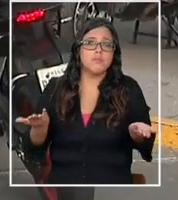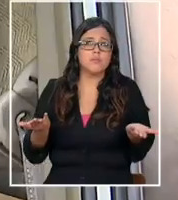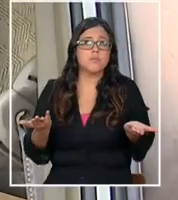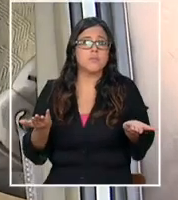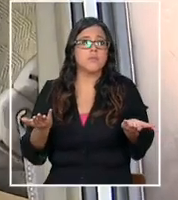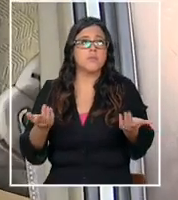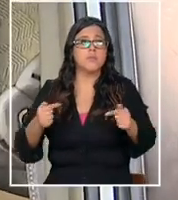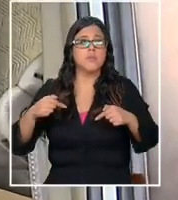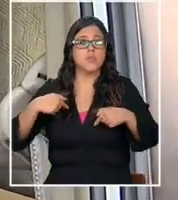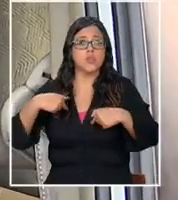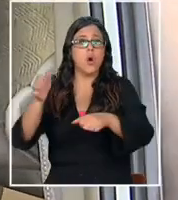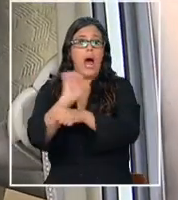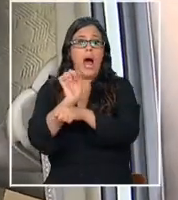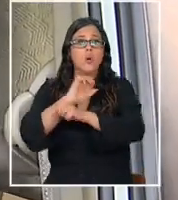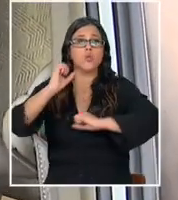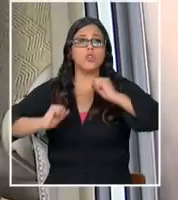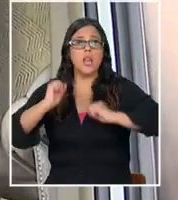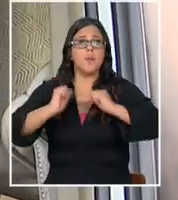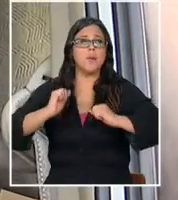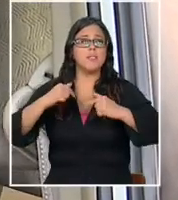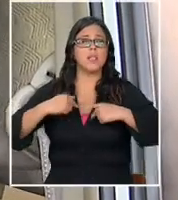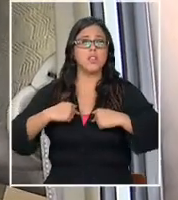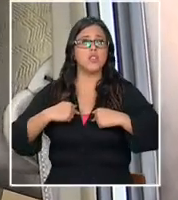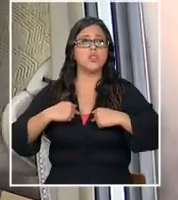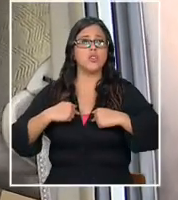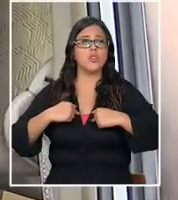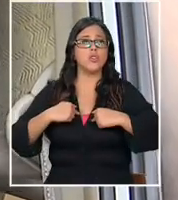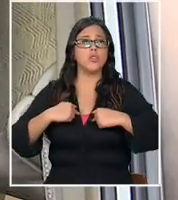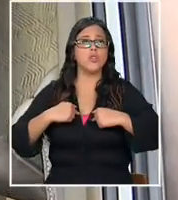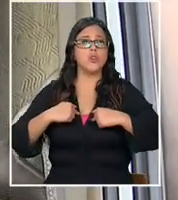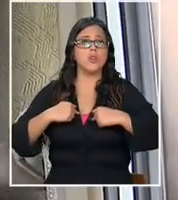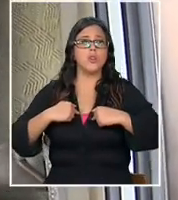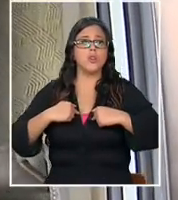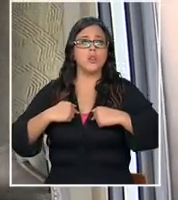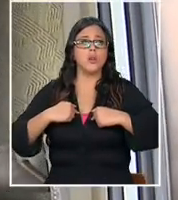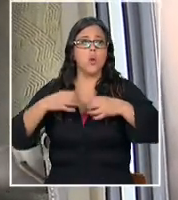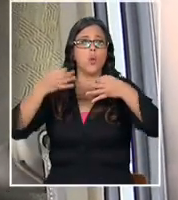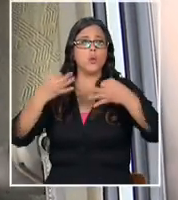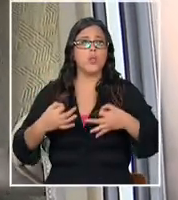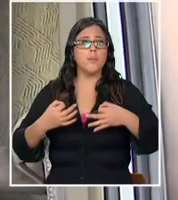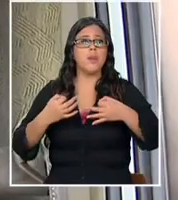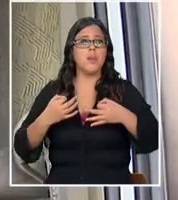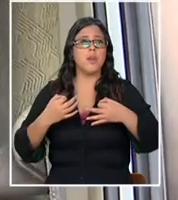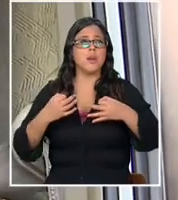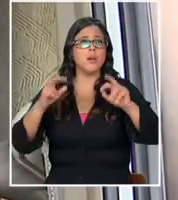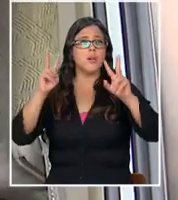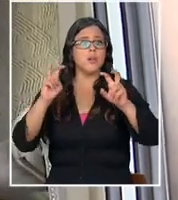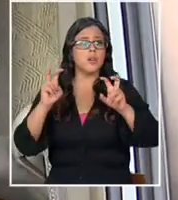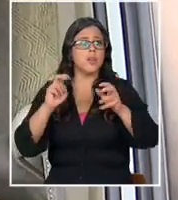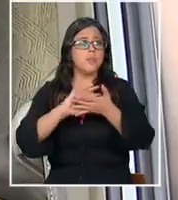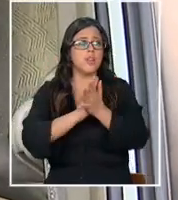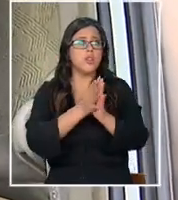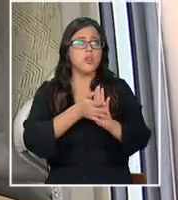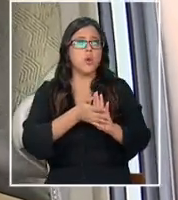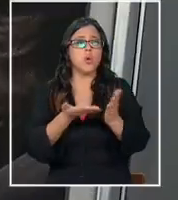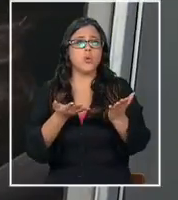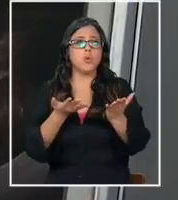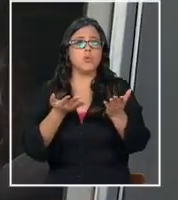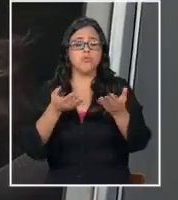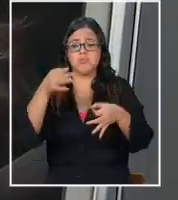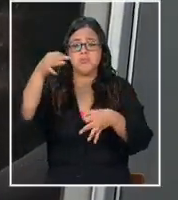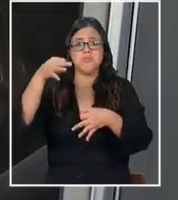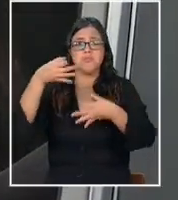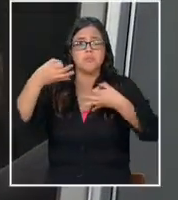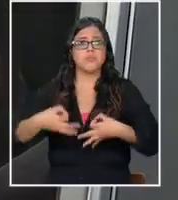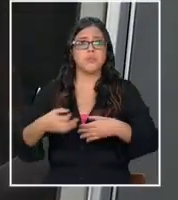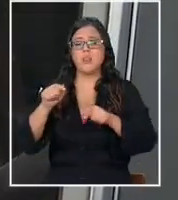el auto de la empresa y estoy circulando por la cuestión esta, la regulación vehicular que hay hoy. Y hoy le tocaba este auto. Pan de